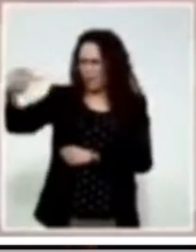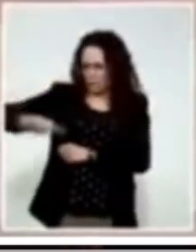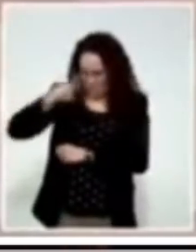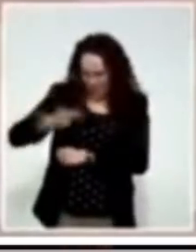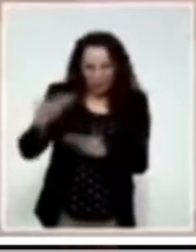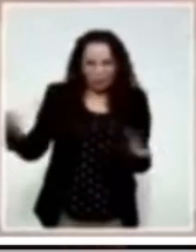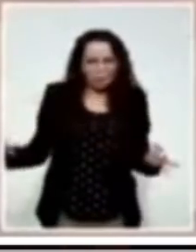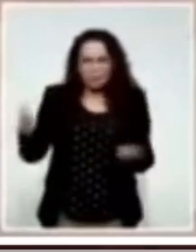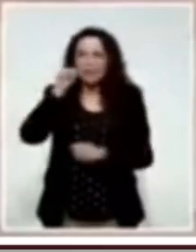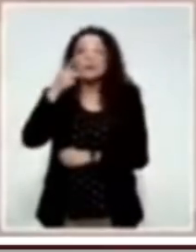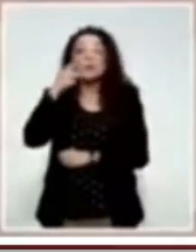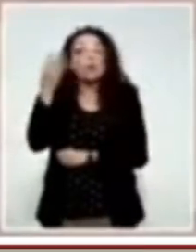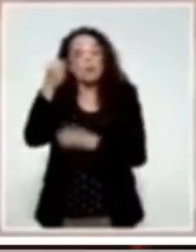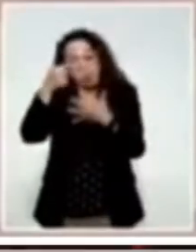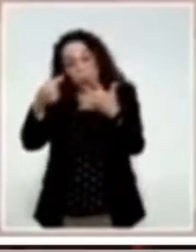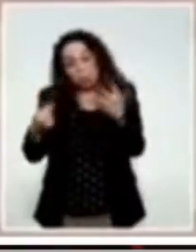alusiones.